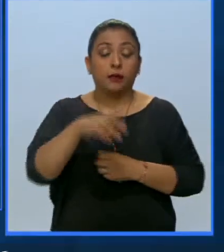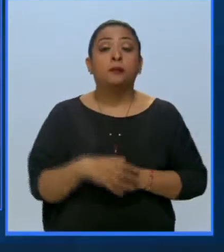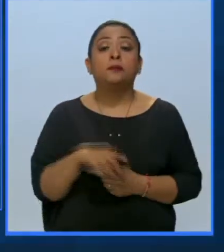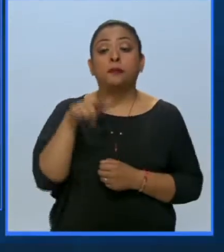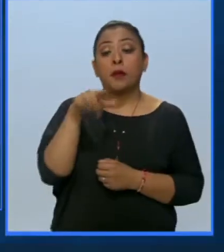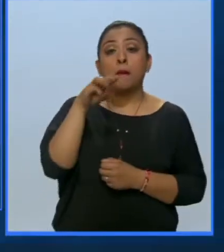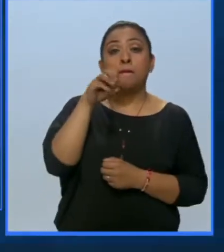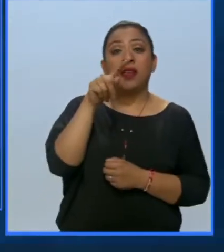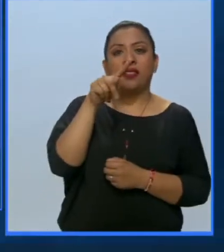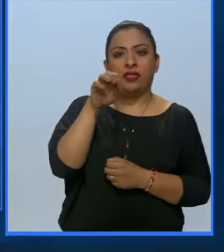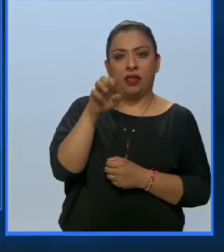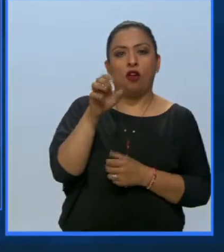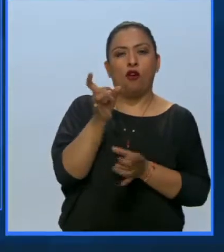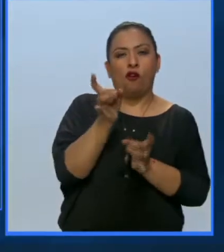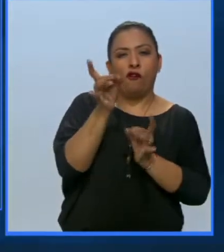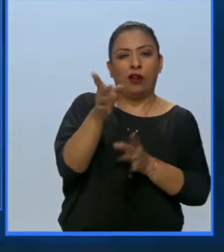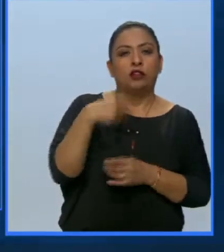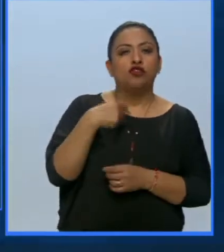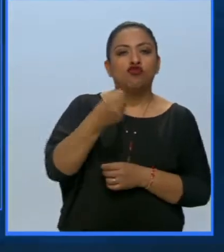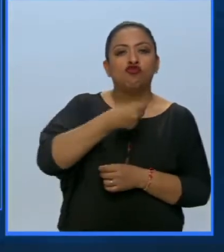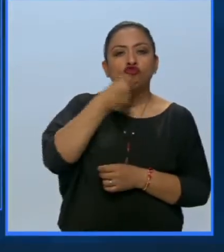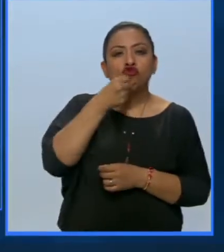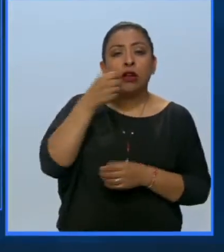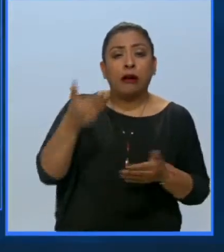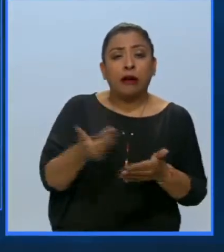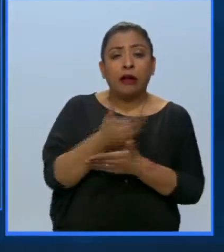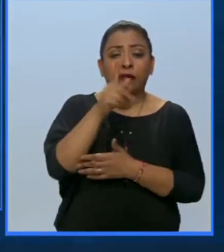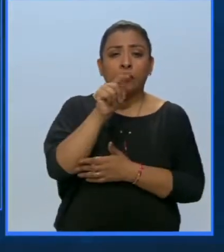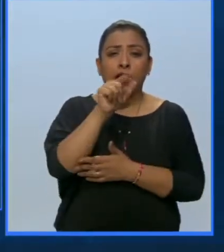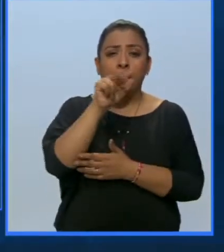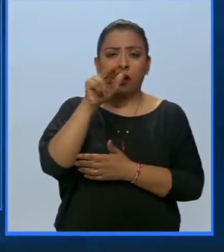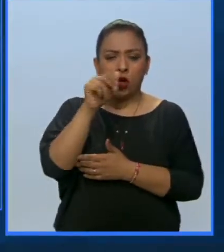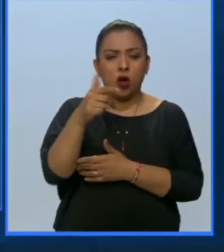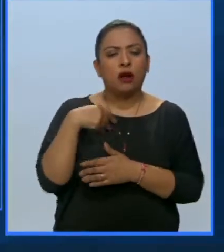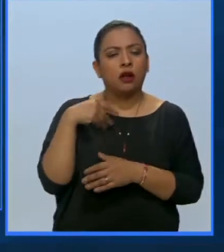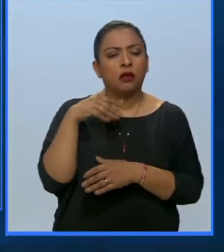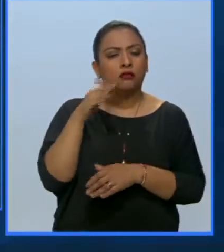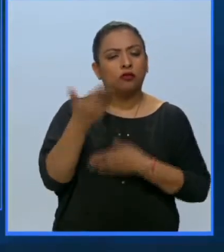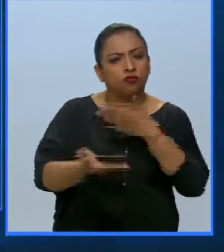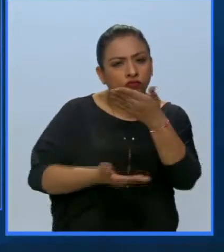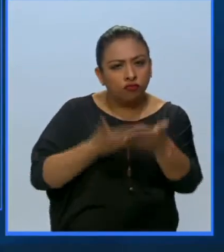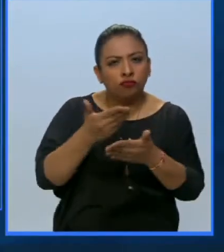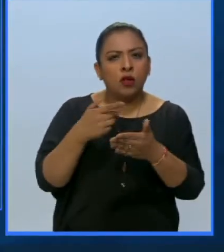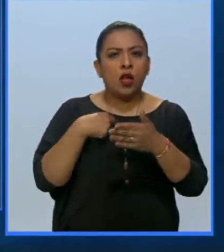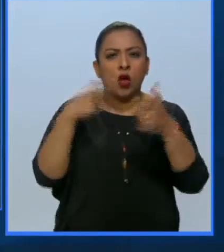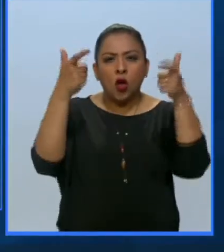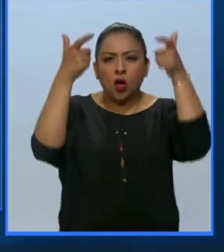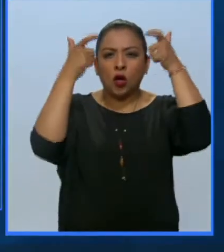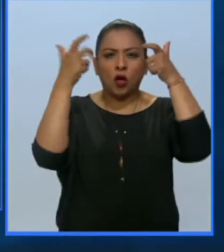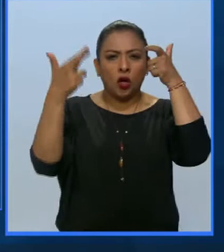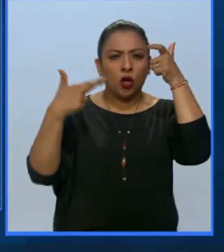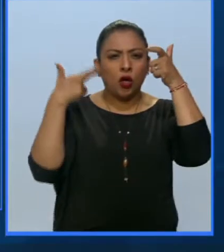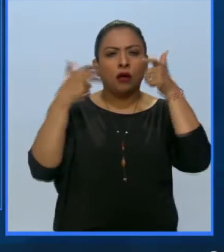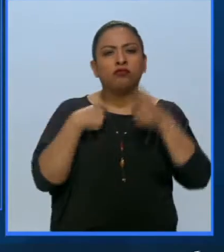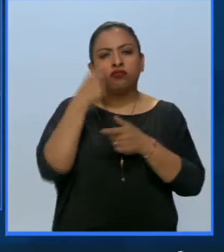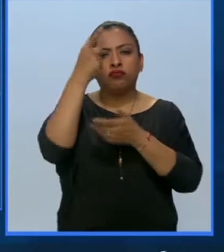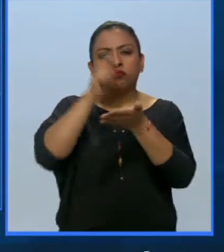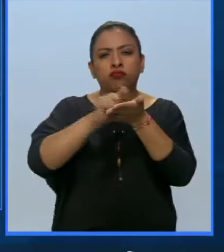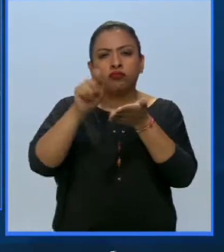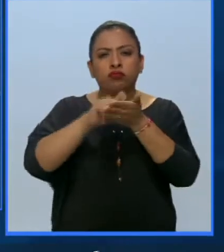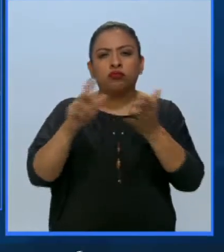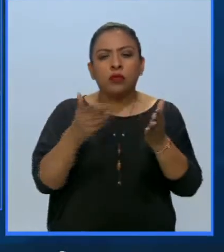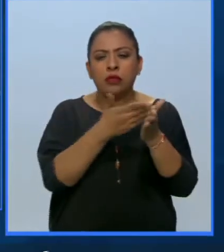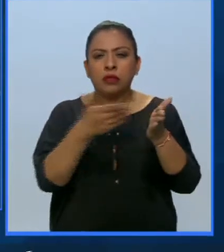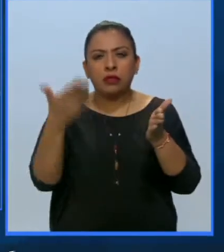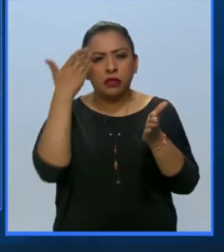Mateo Flecha, el Viejo, originario de Tarragona y quien estuviera al servicio de la Corona de Aragón como compositor durante el Renacimiento, creó uno